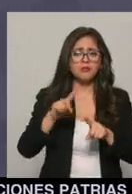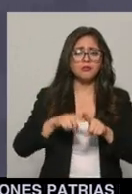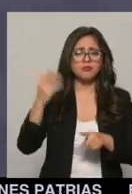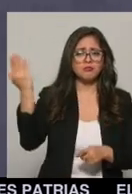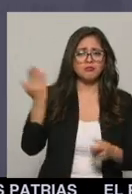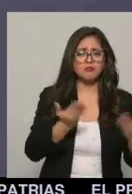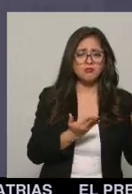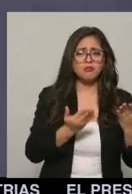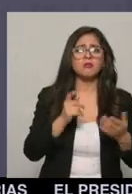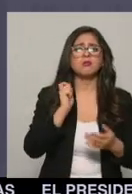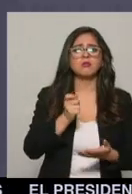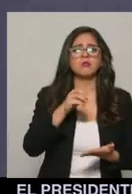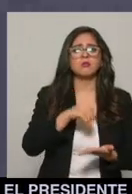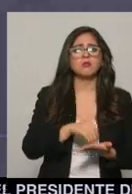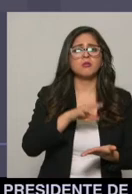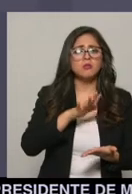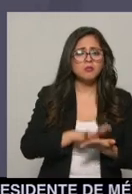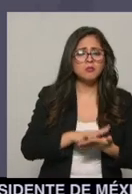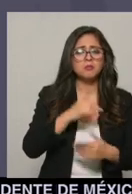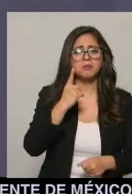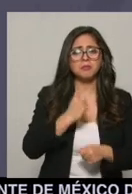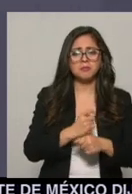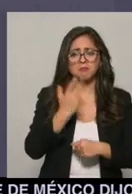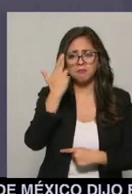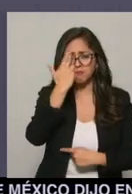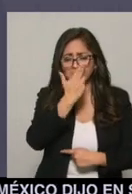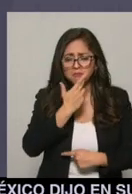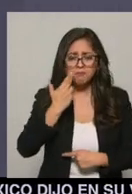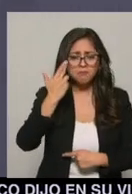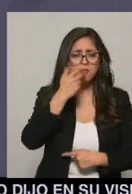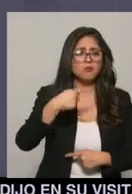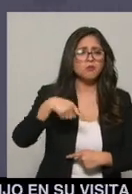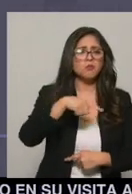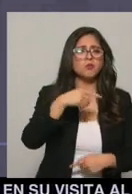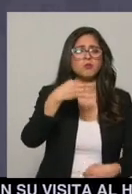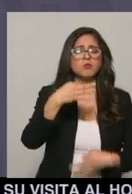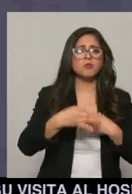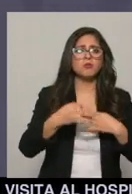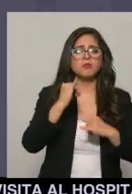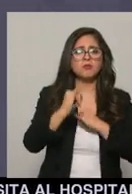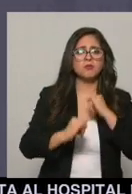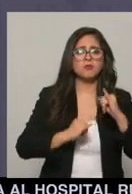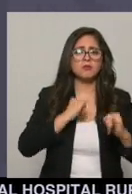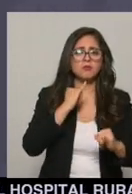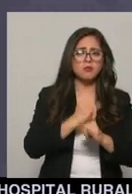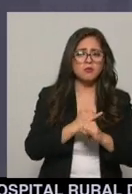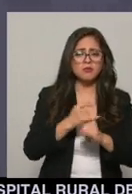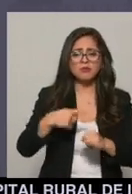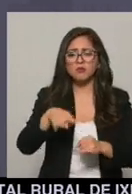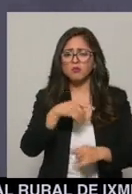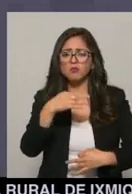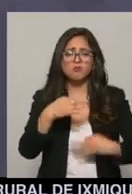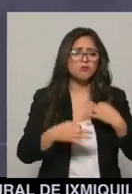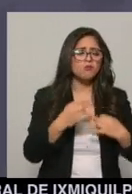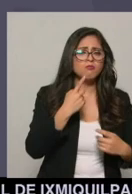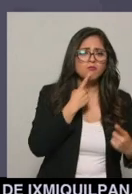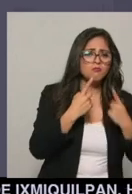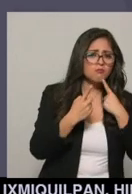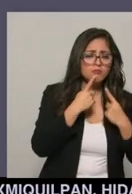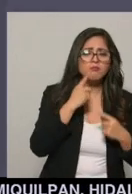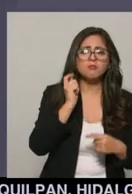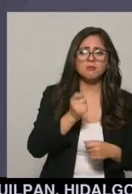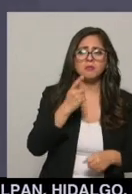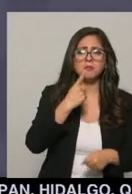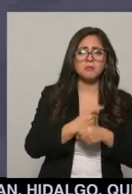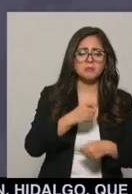las cuales se curan, se analizan, pasan por un jurado internacional. El nombre de este jurado pues, se mantiene en secrecía